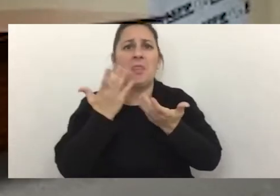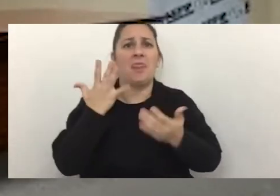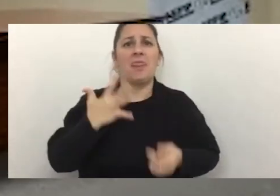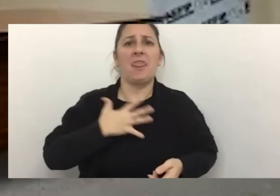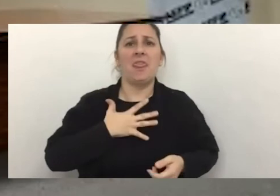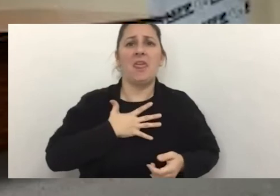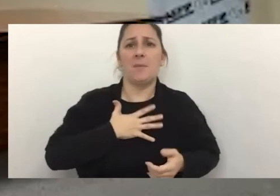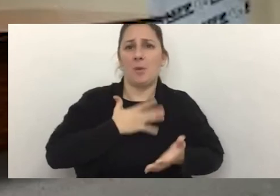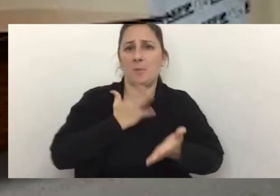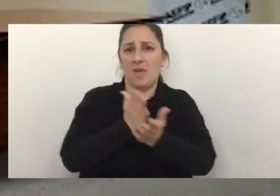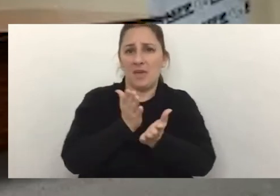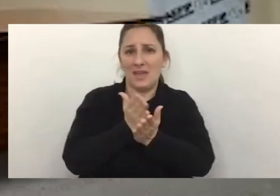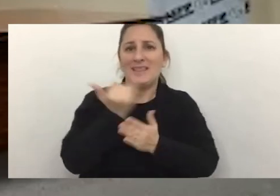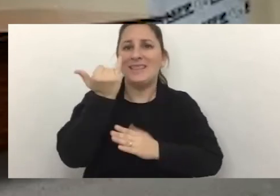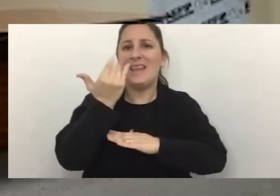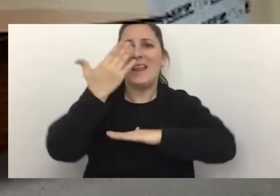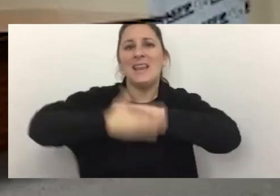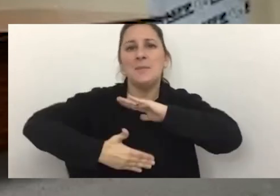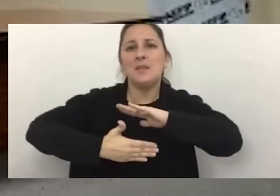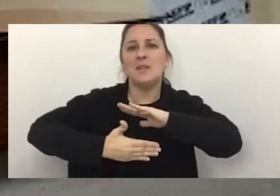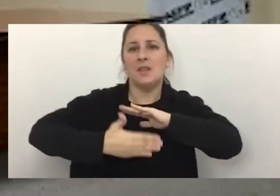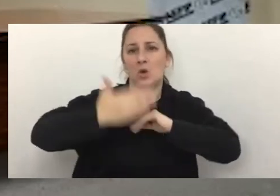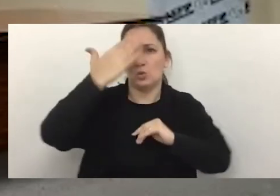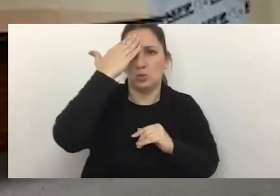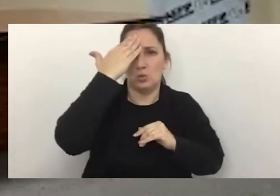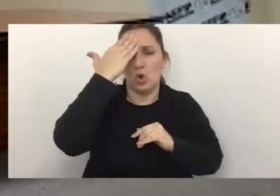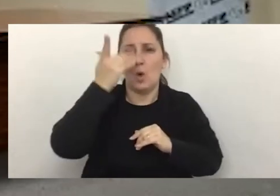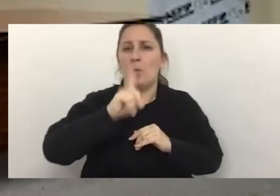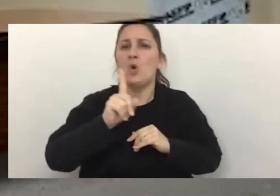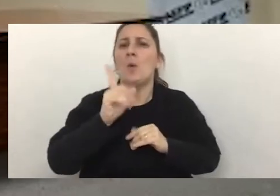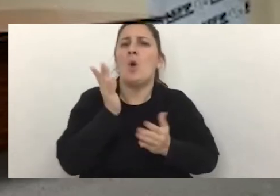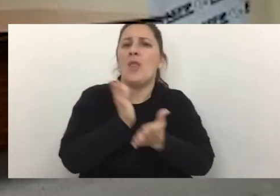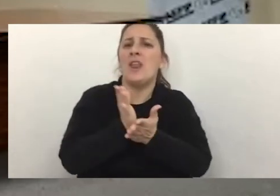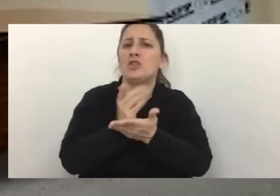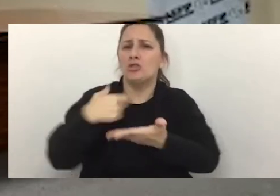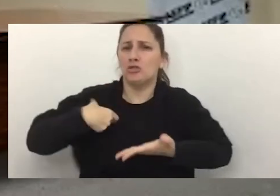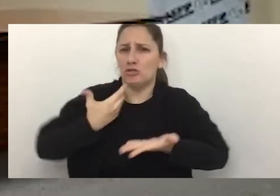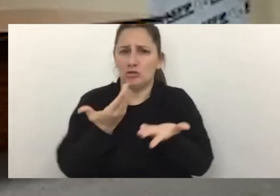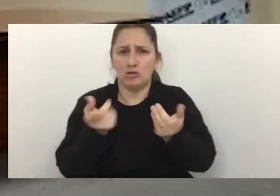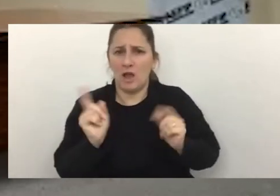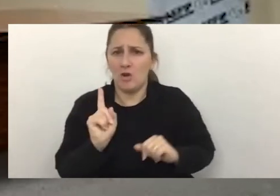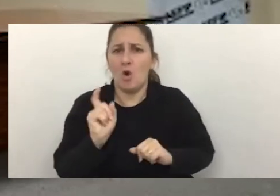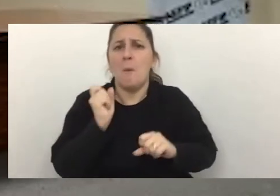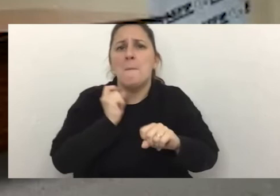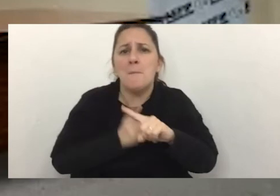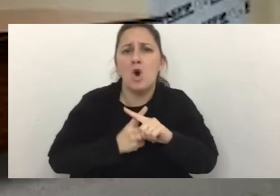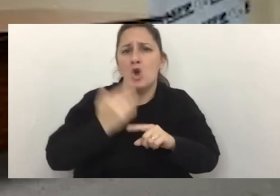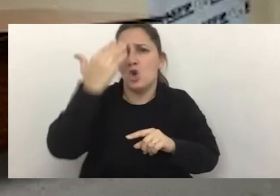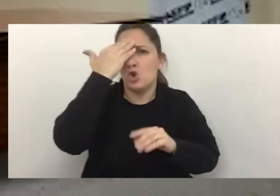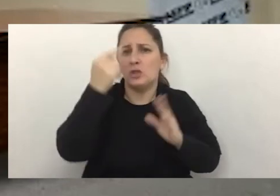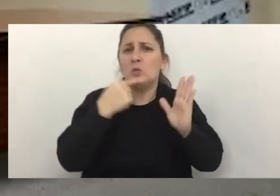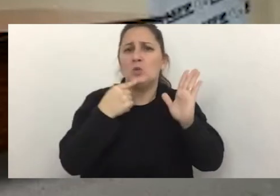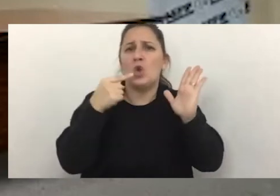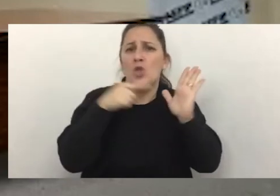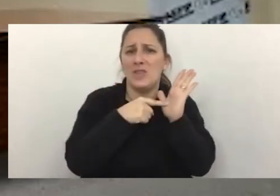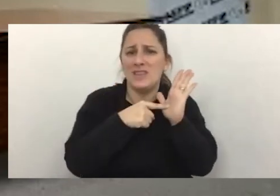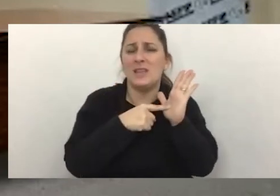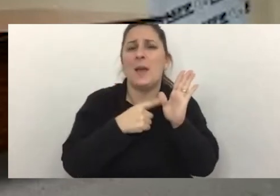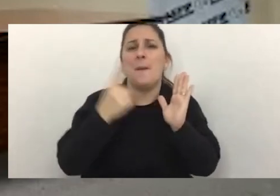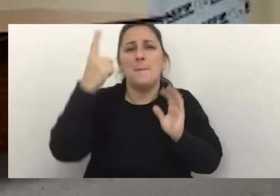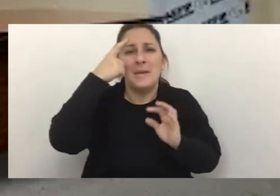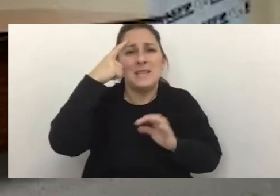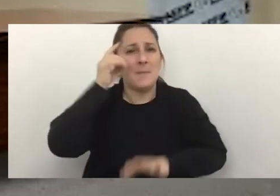tienen límite constitucional, pero no por los derechos sociales, es por la propia Constitución del pensamiento del siglo